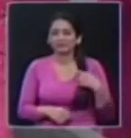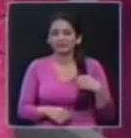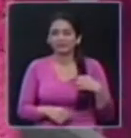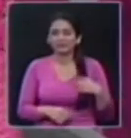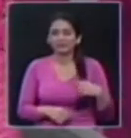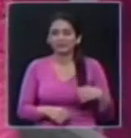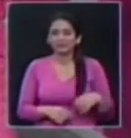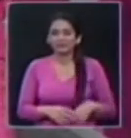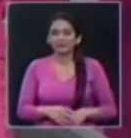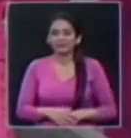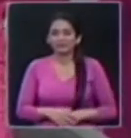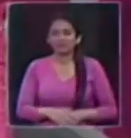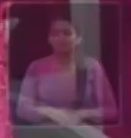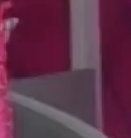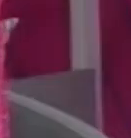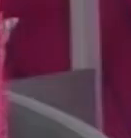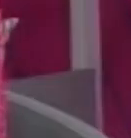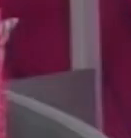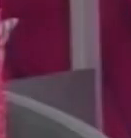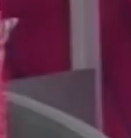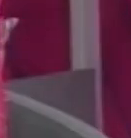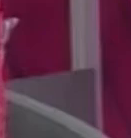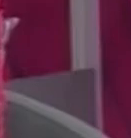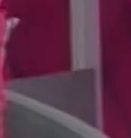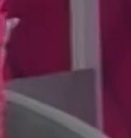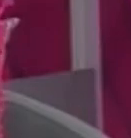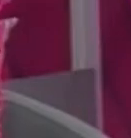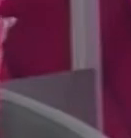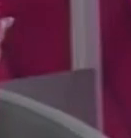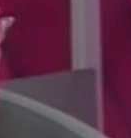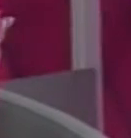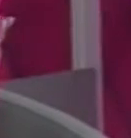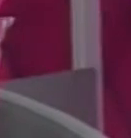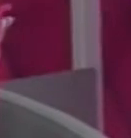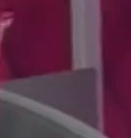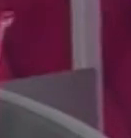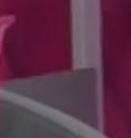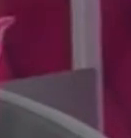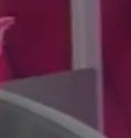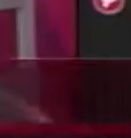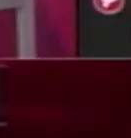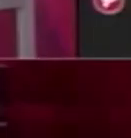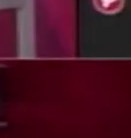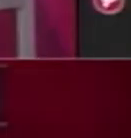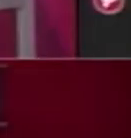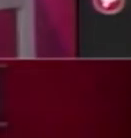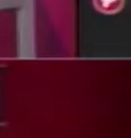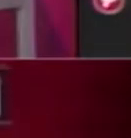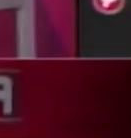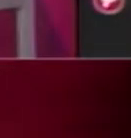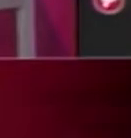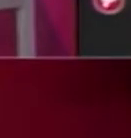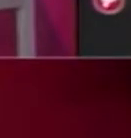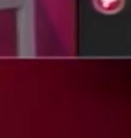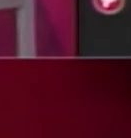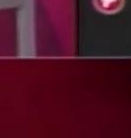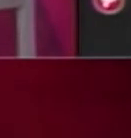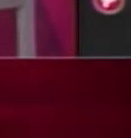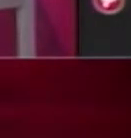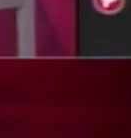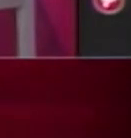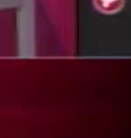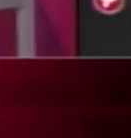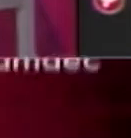a visitar nuestra página web porque pueden ver todas las entrevistas, pueden revisar las notas, también pueden compartirlas a través del Facebook y